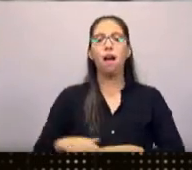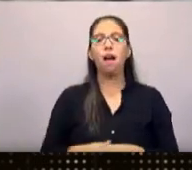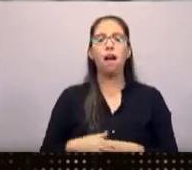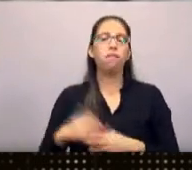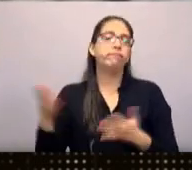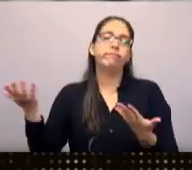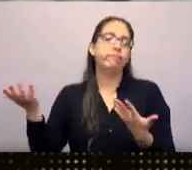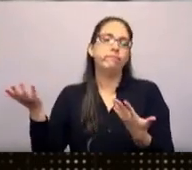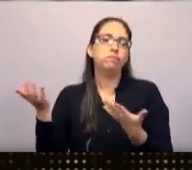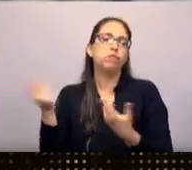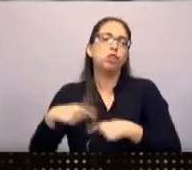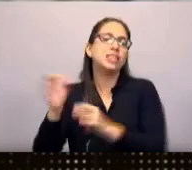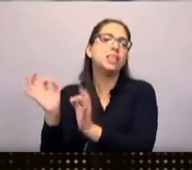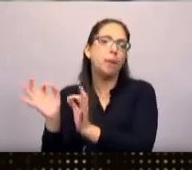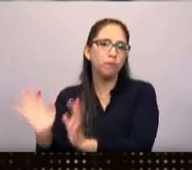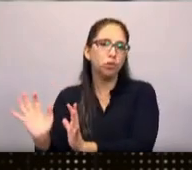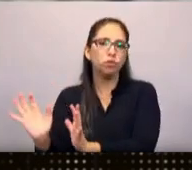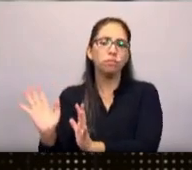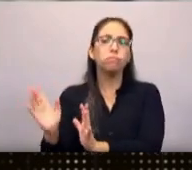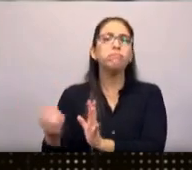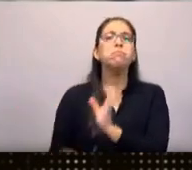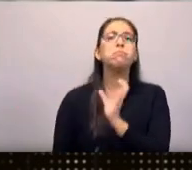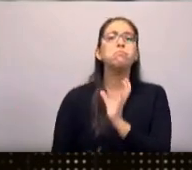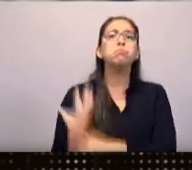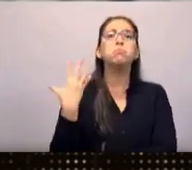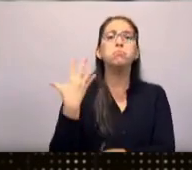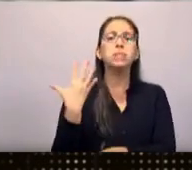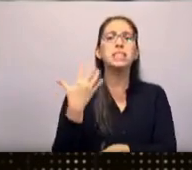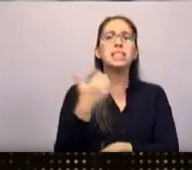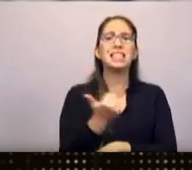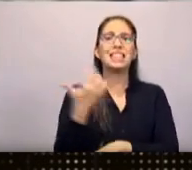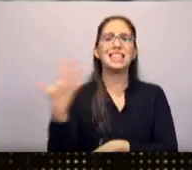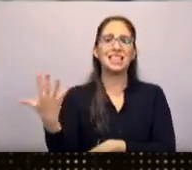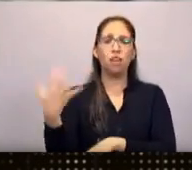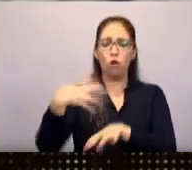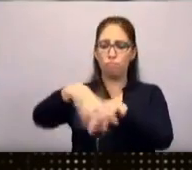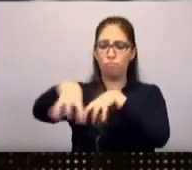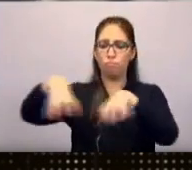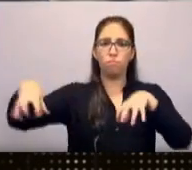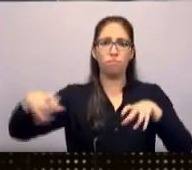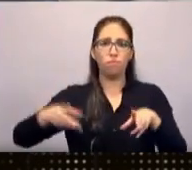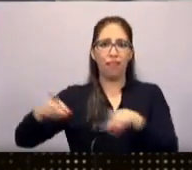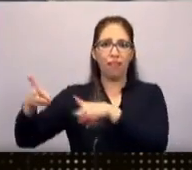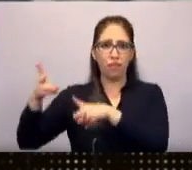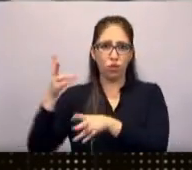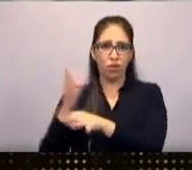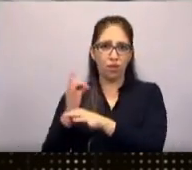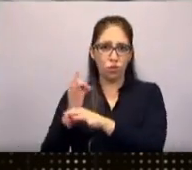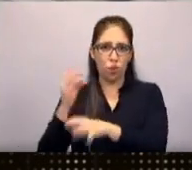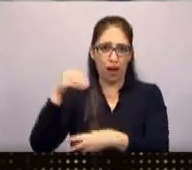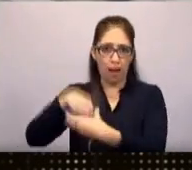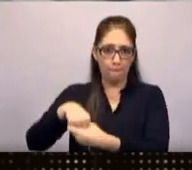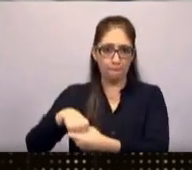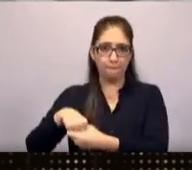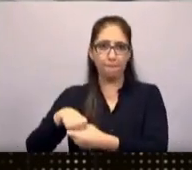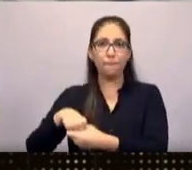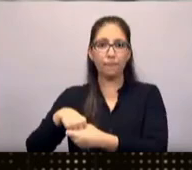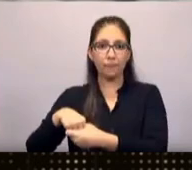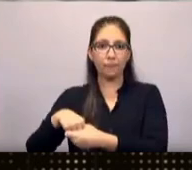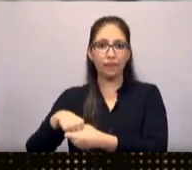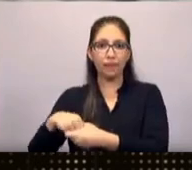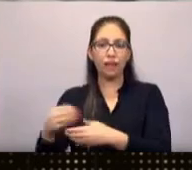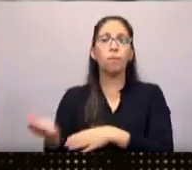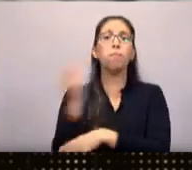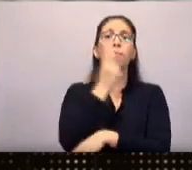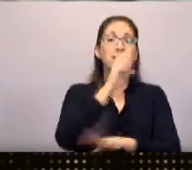bueno todo lo que conocemos inauguraron 65 edificios escolares en el medio se acuerdan que sacaron el